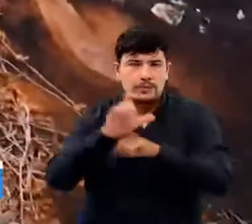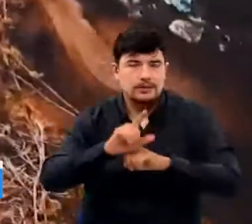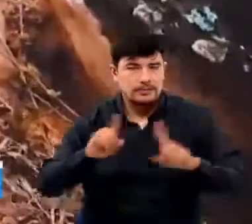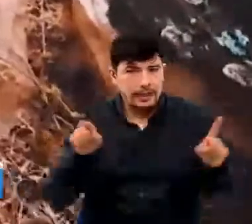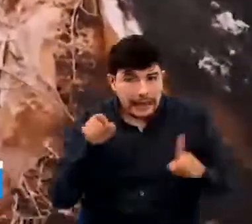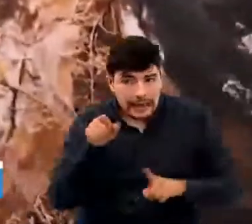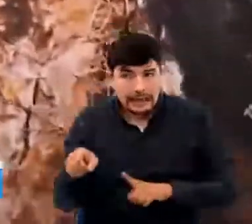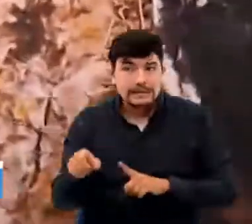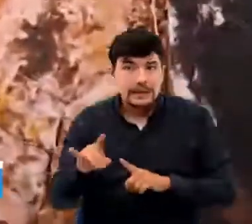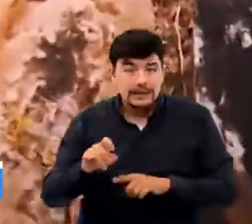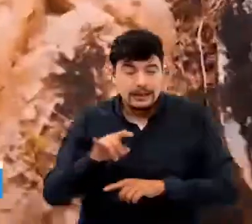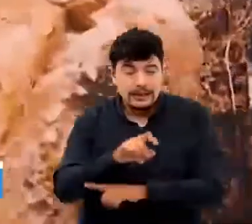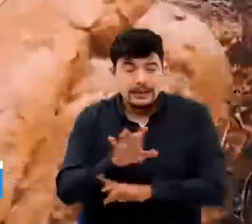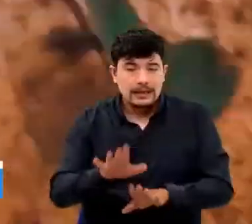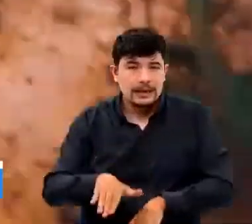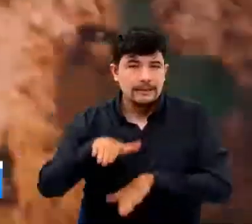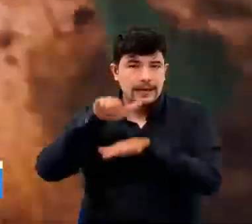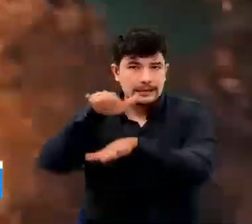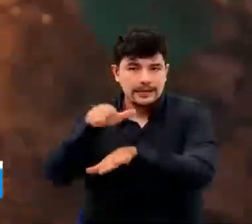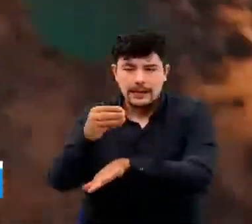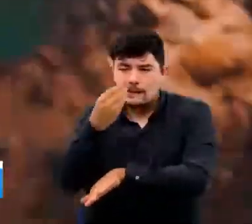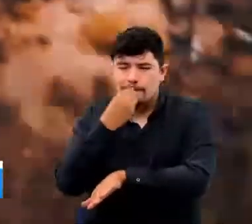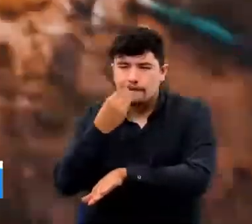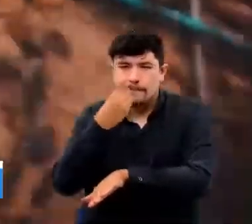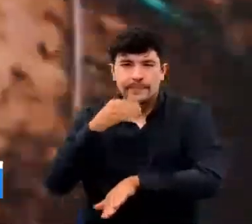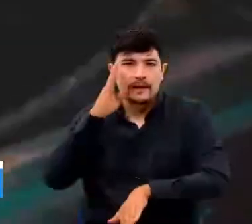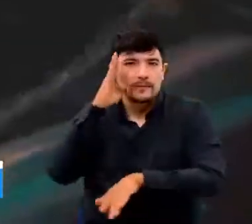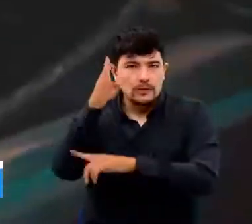solo representan el alimento del futuro, sino del